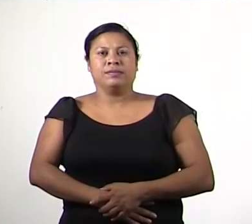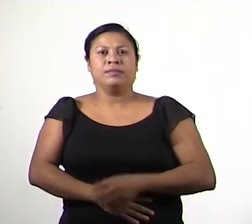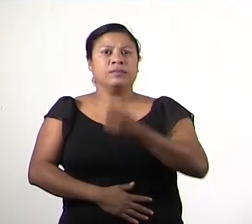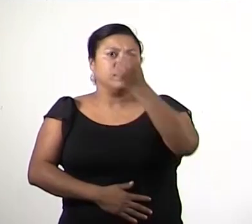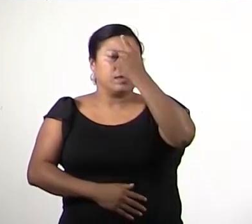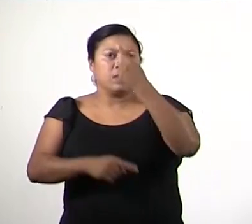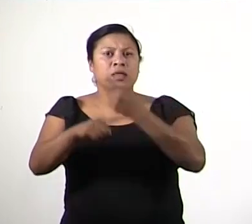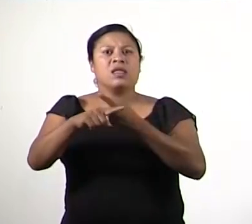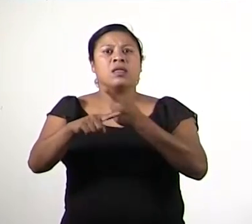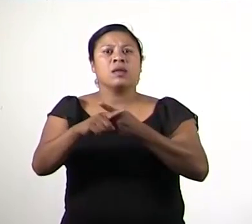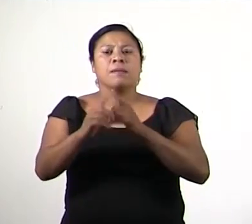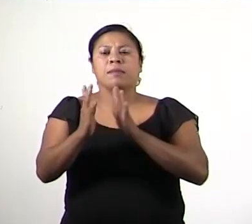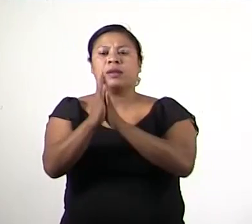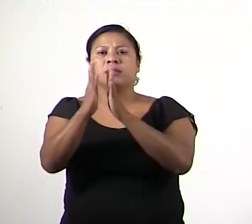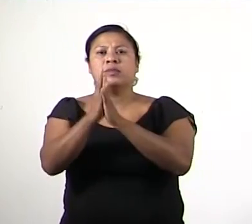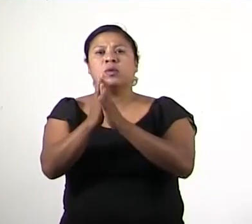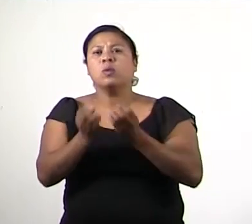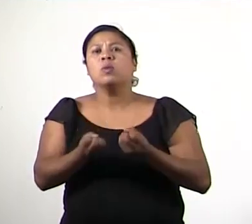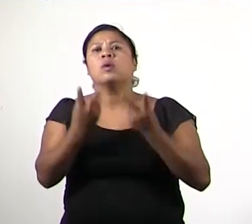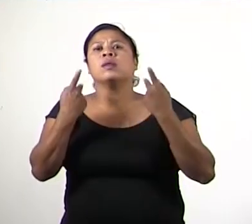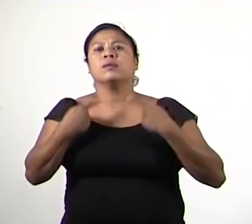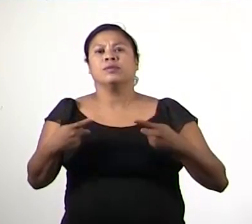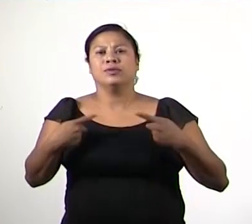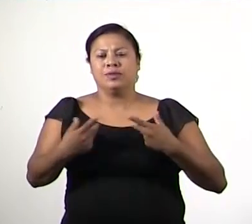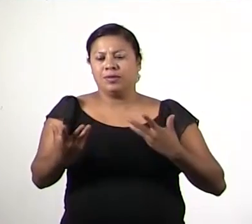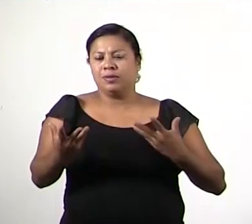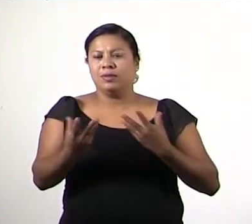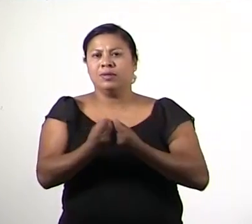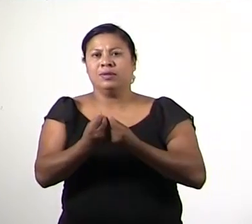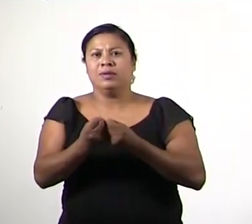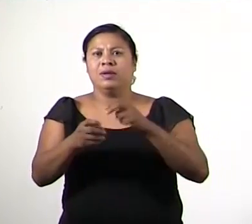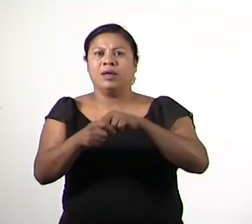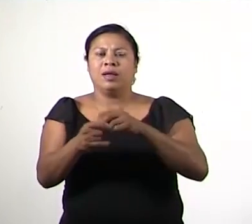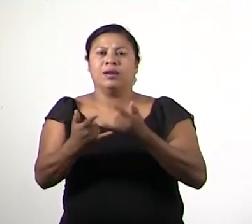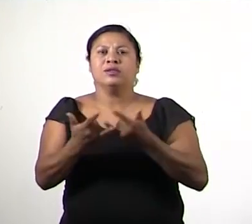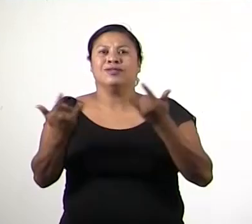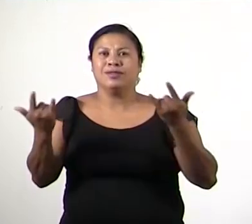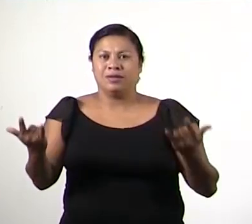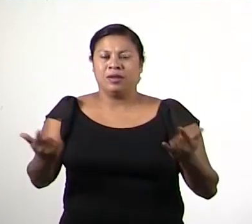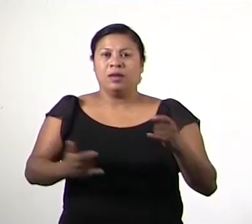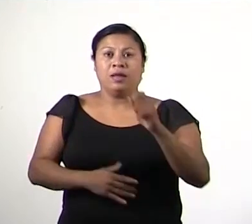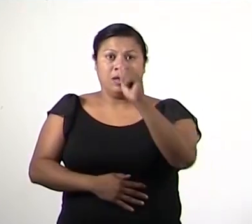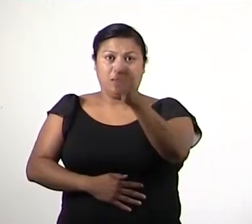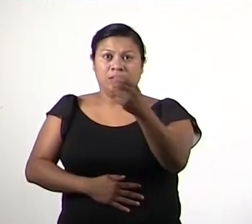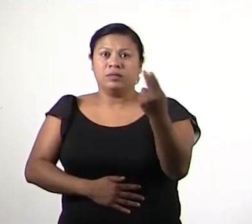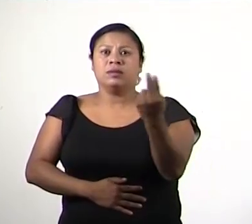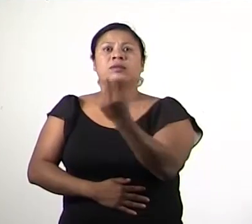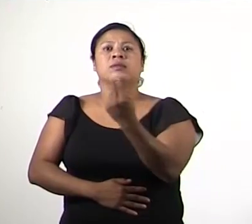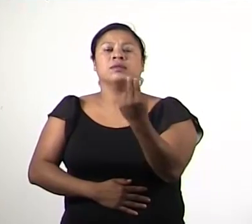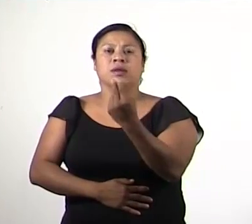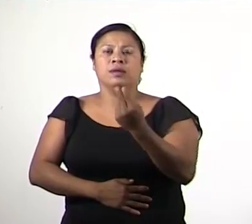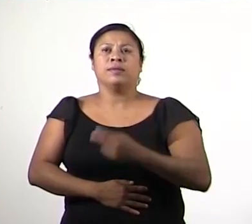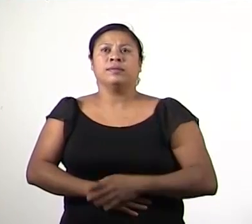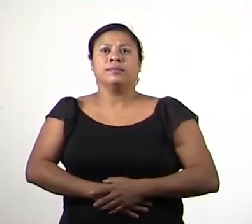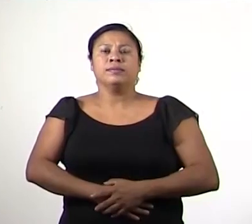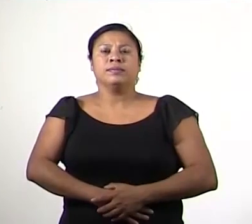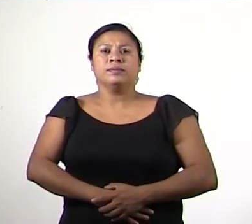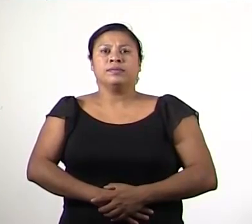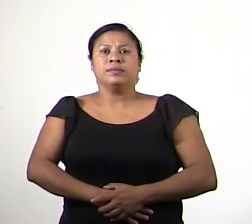¿quiénes participaron en el proceso o en el hecho? Es necesario que